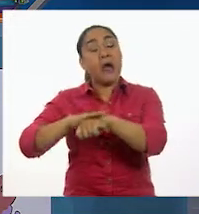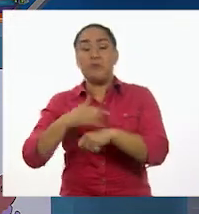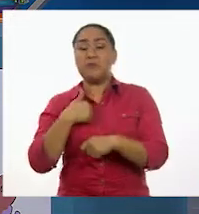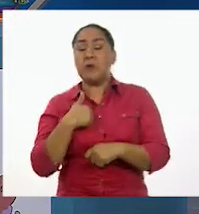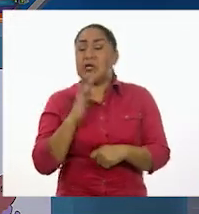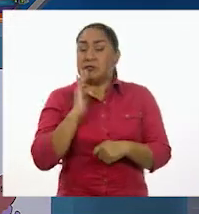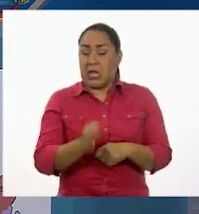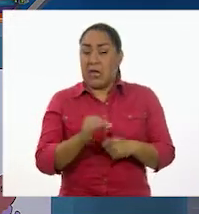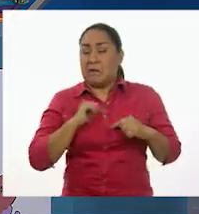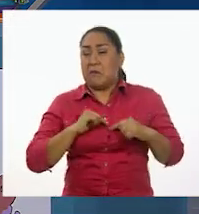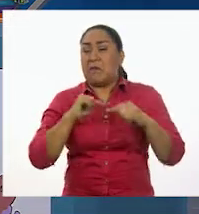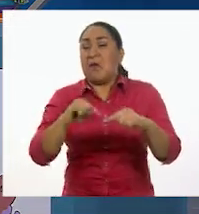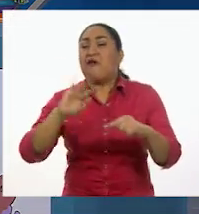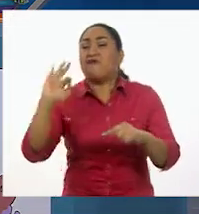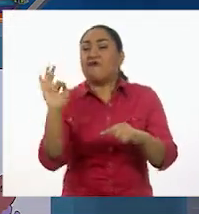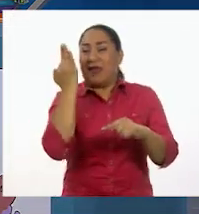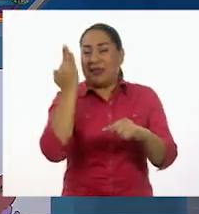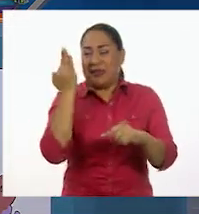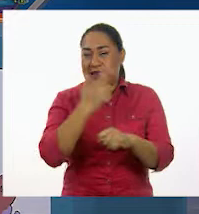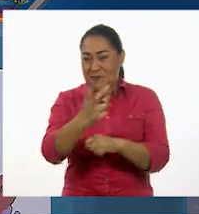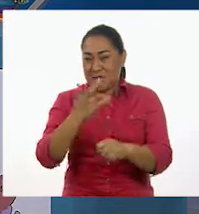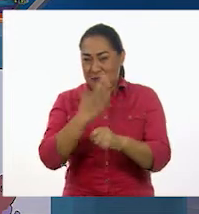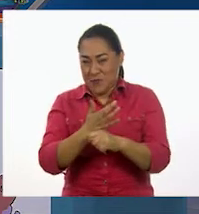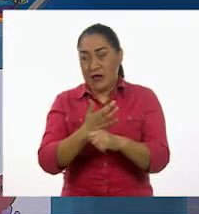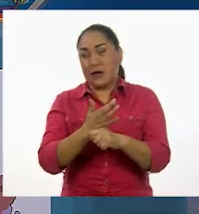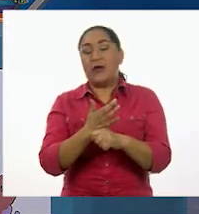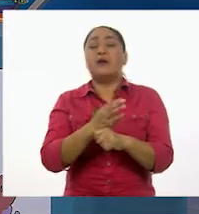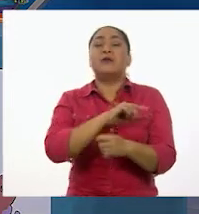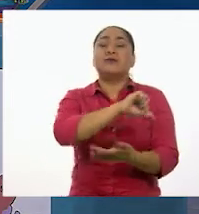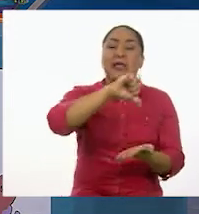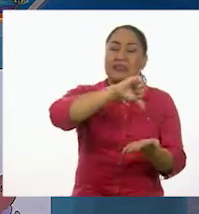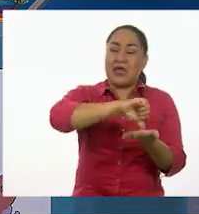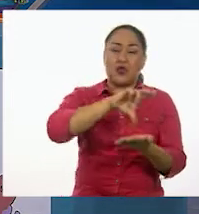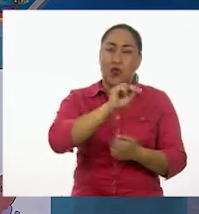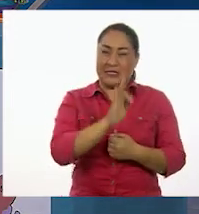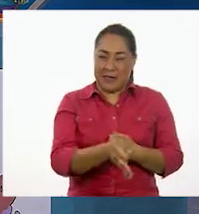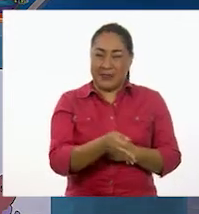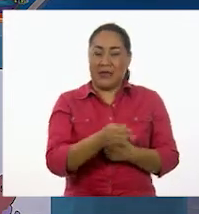en una república federalista y no en una centralista como pasó